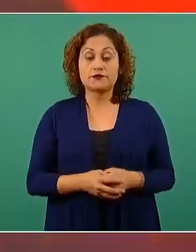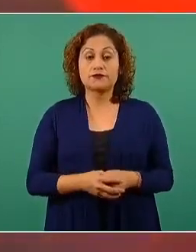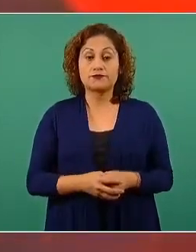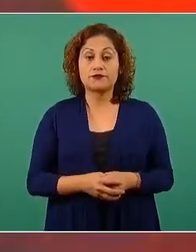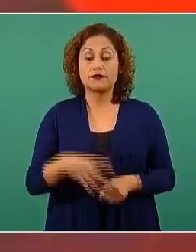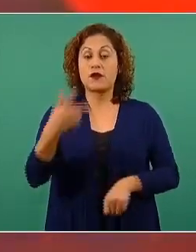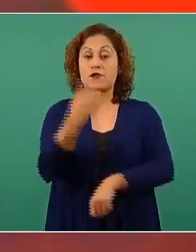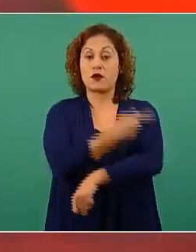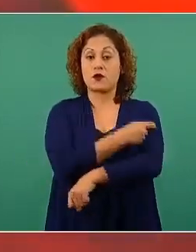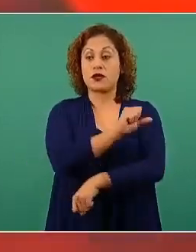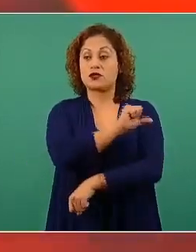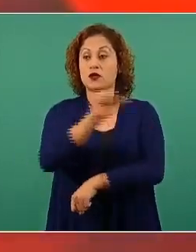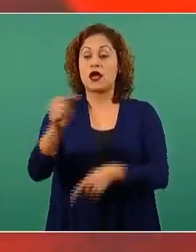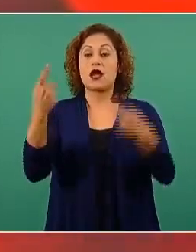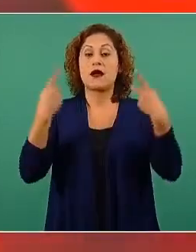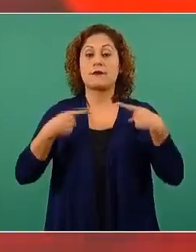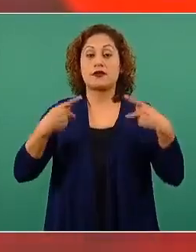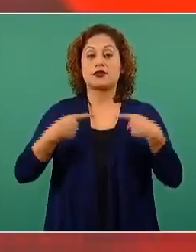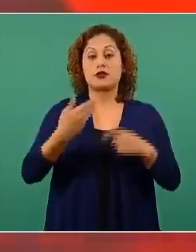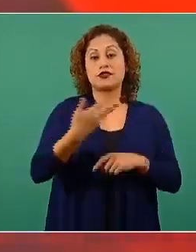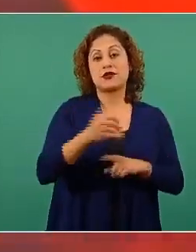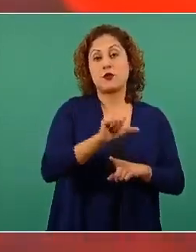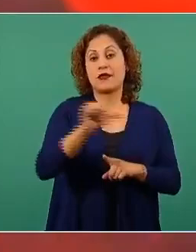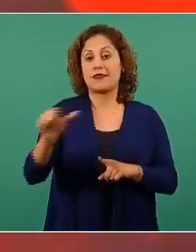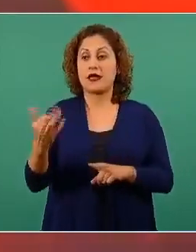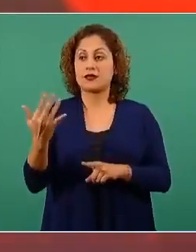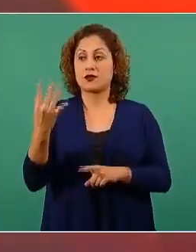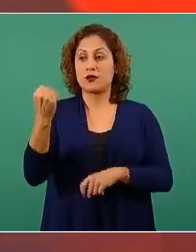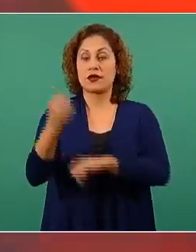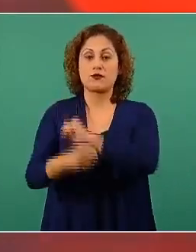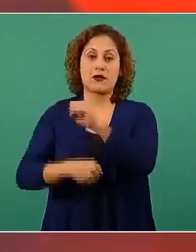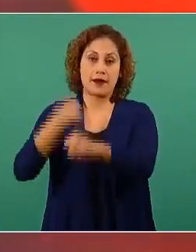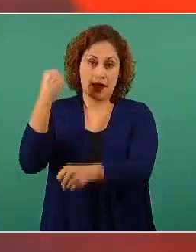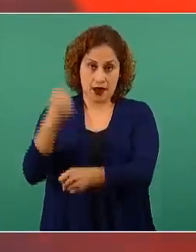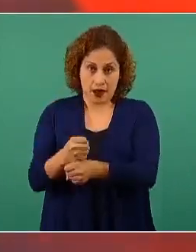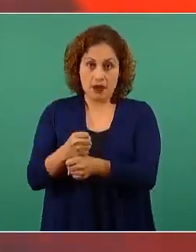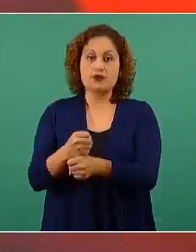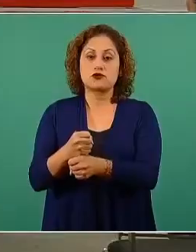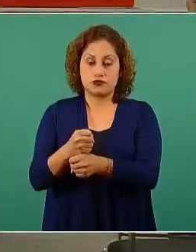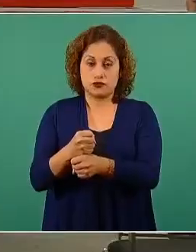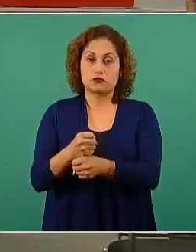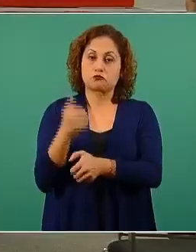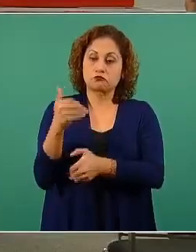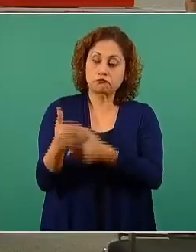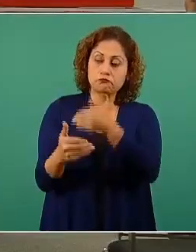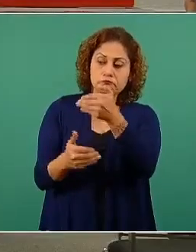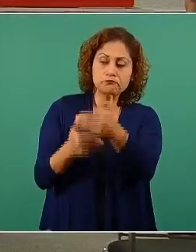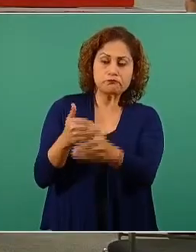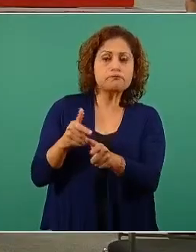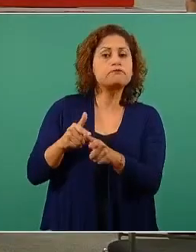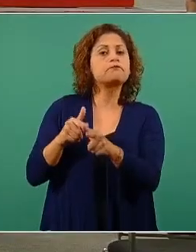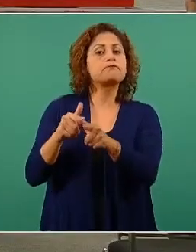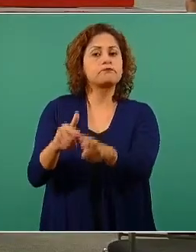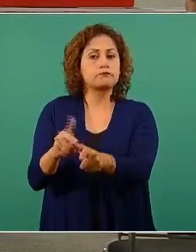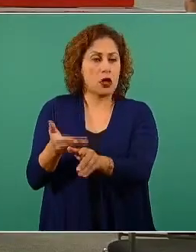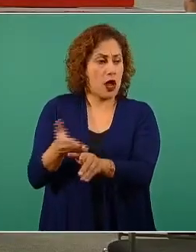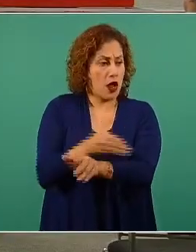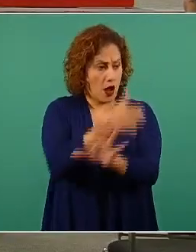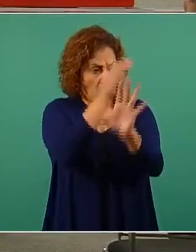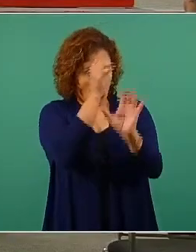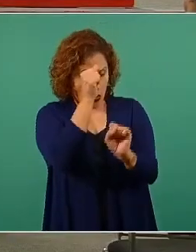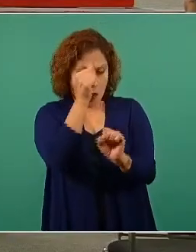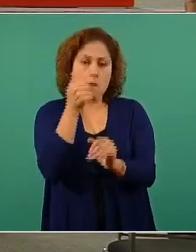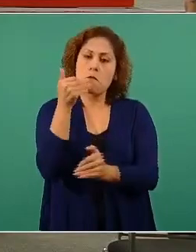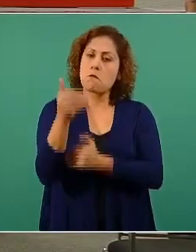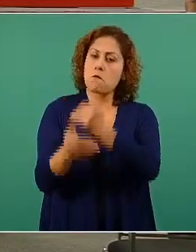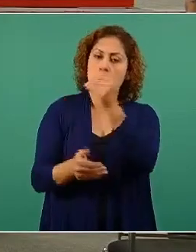vacunación en personas de 50 a 59 años, que también está avanzando a buen ritmo, de acuerdo con lo planeado, y